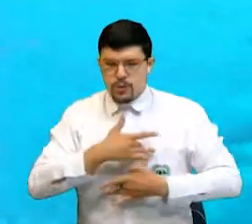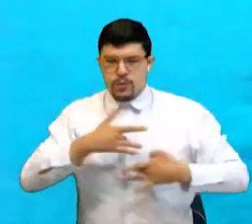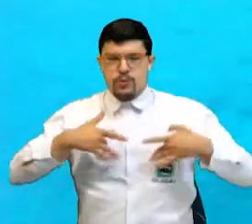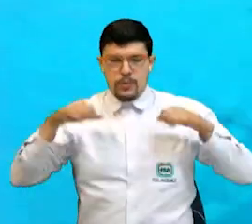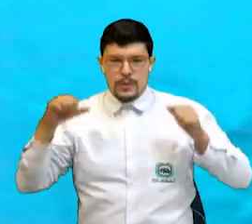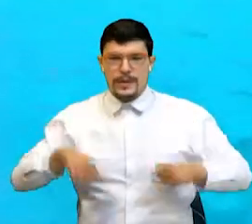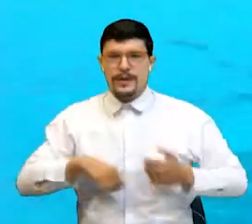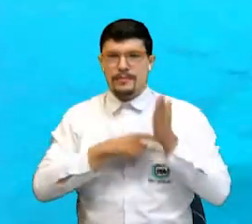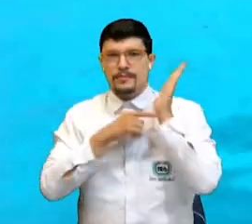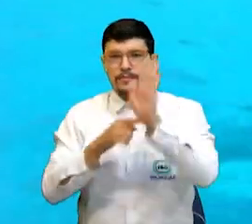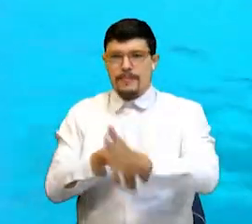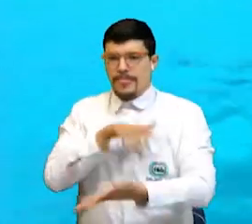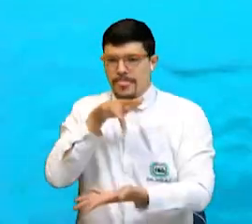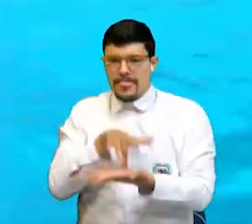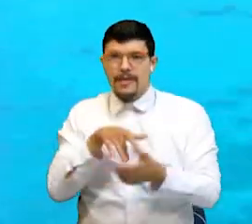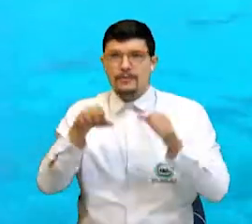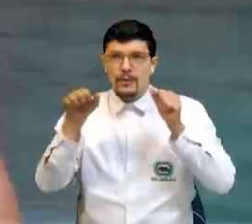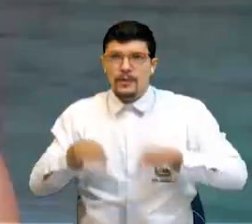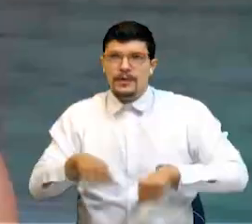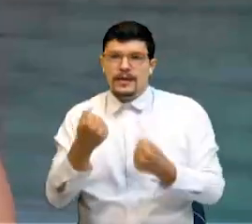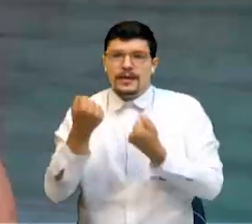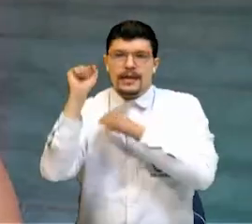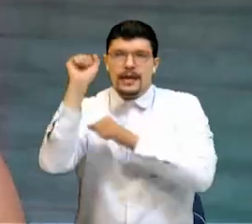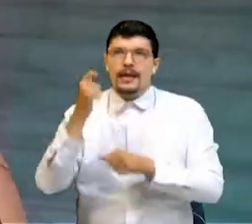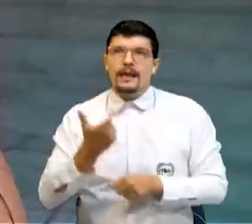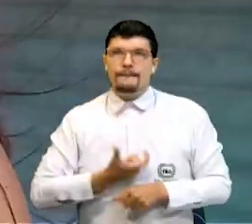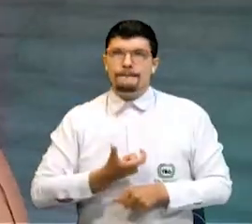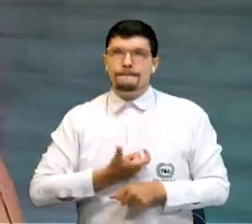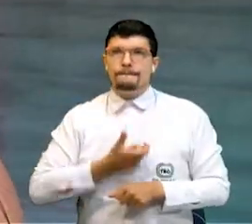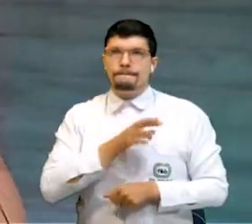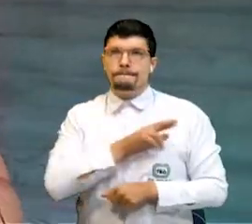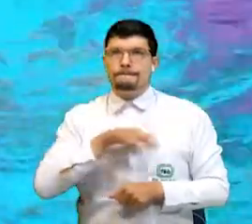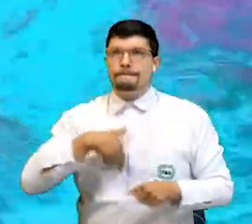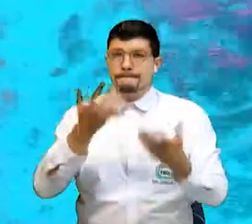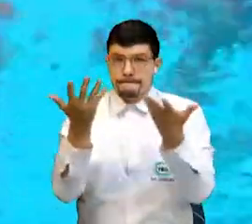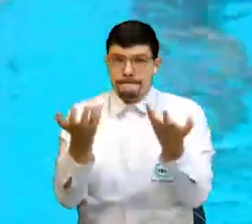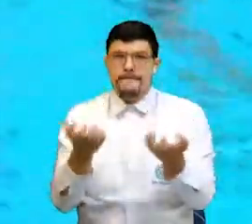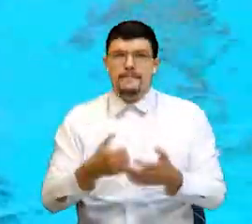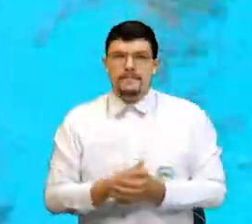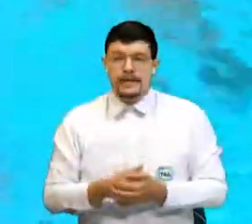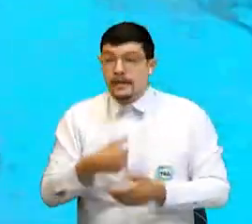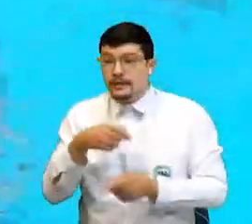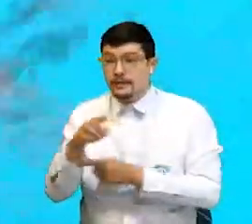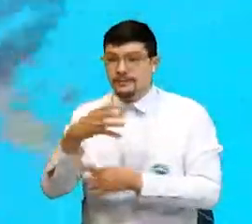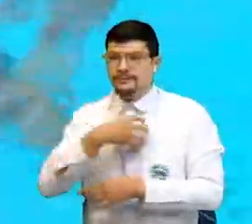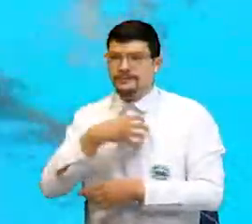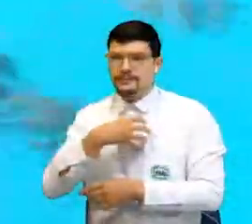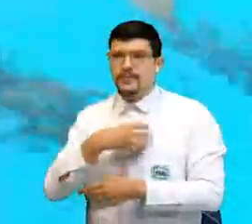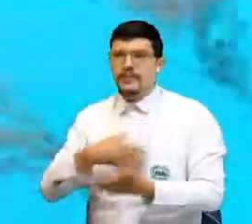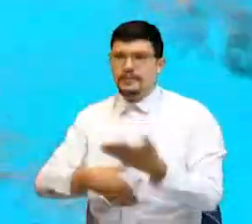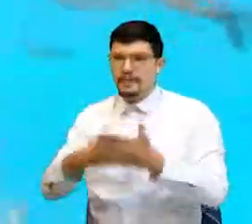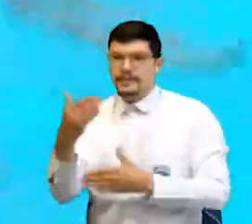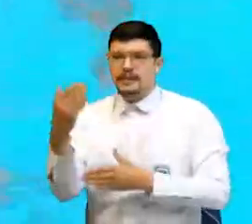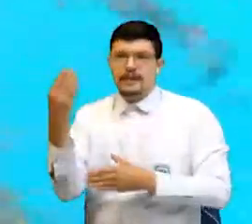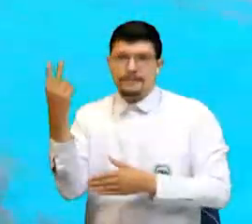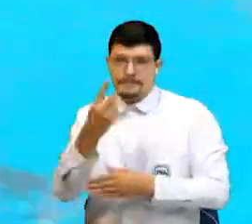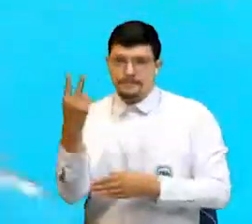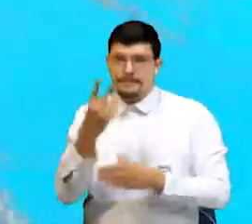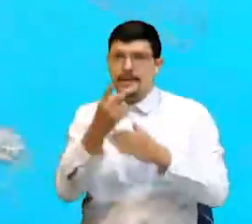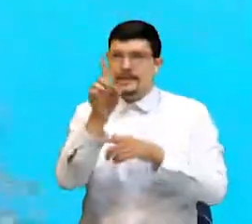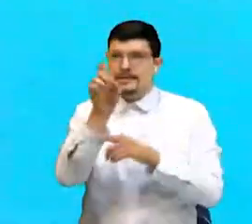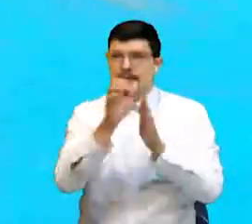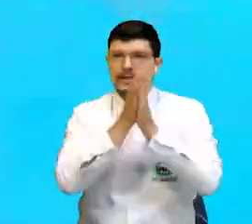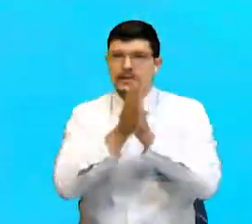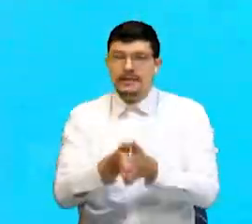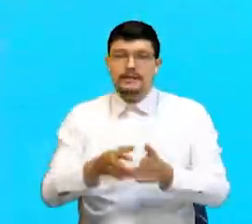y poder ganar las medallas que queremos en los interiores las competencias iniciarán este viernes 6 de diciembre